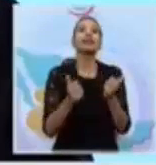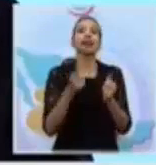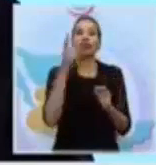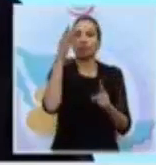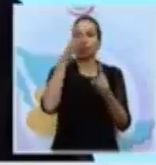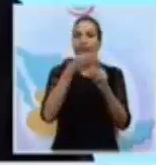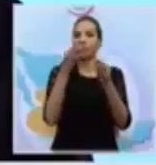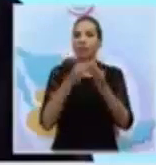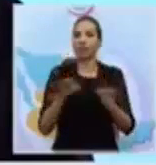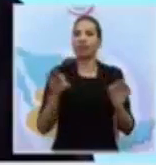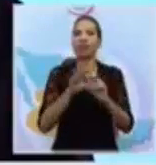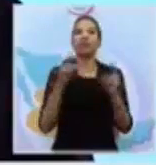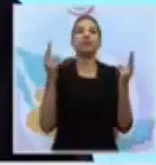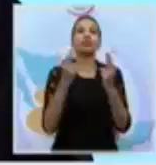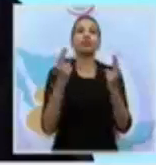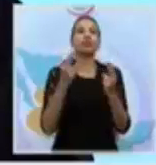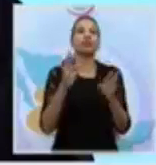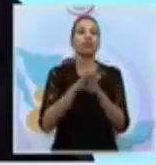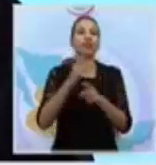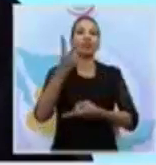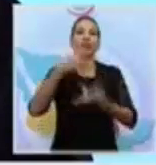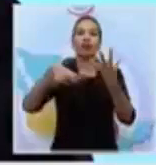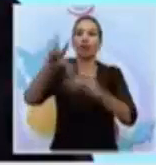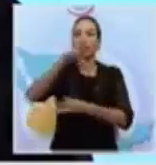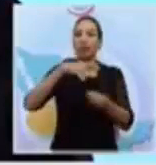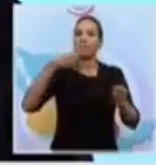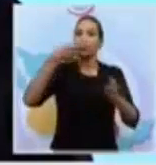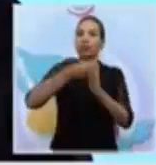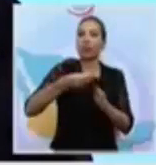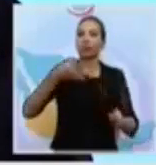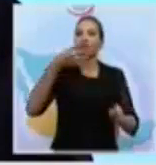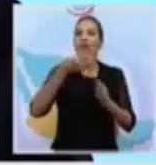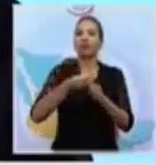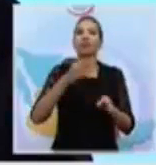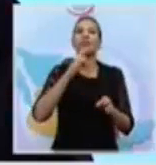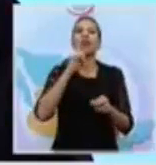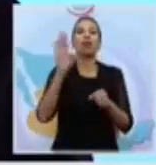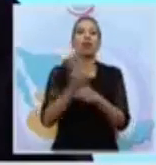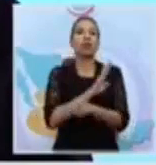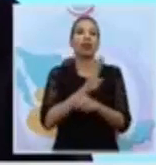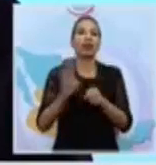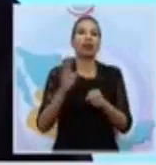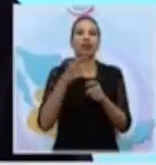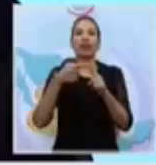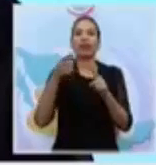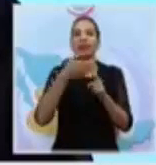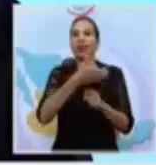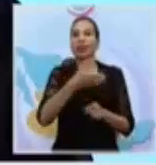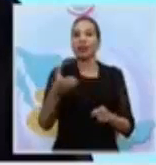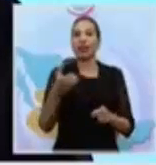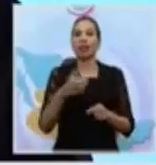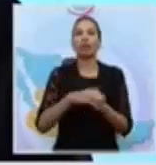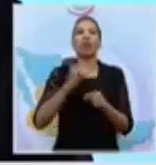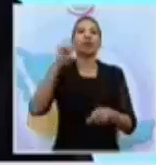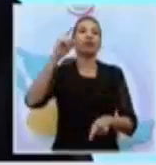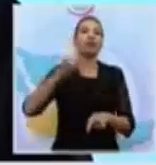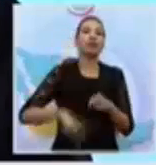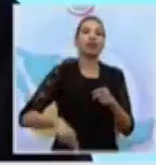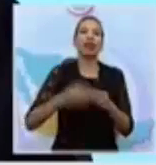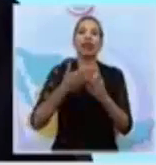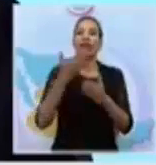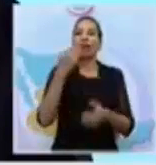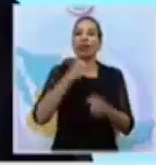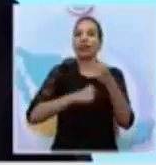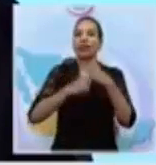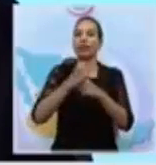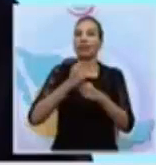central. Es necesario reconstruir y superar el estado de bienestar agrario que fue desmantelado durante los